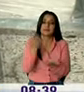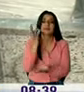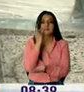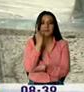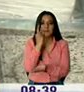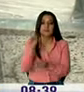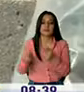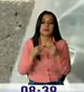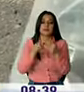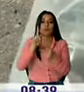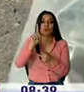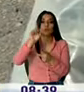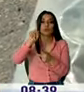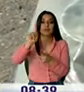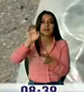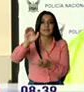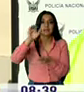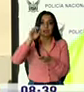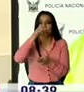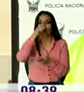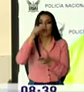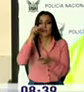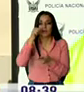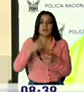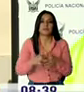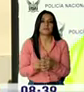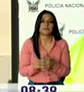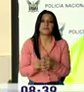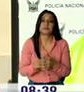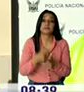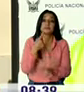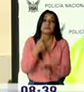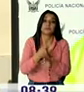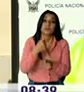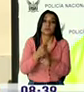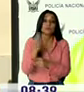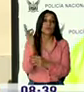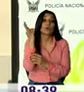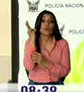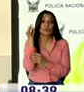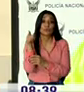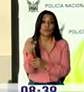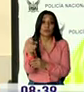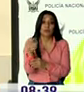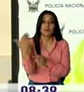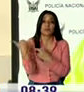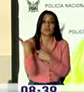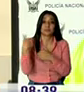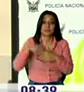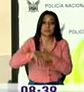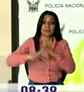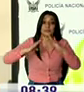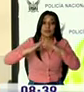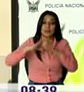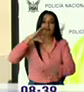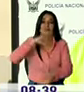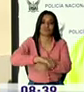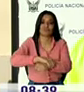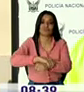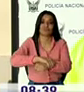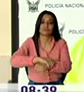kilo de lo que sería cocaína. Por lo que se procedió a la aprehensión de la persona que estaba en el inmueble, que es una mujer, la